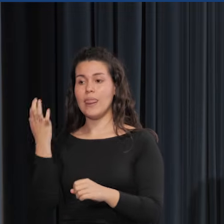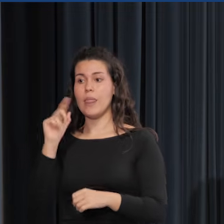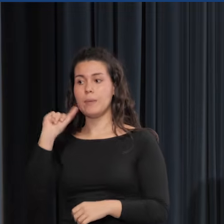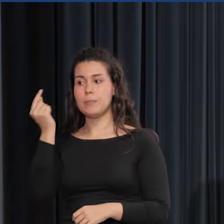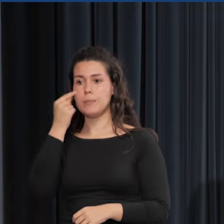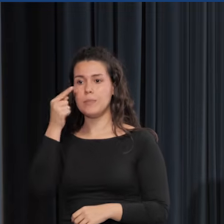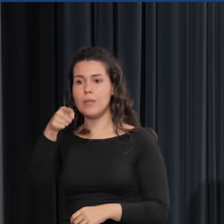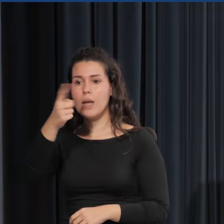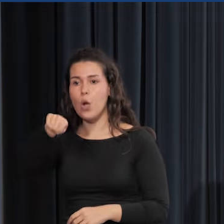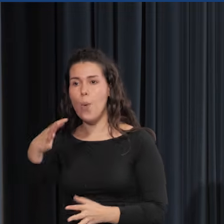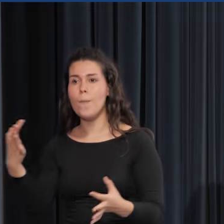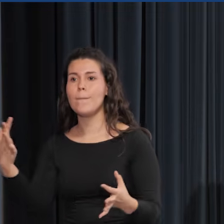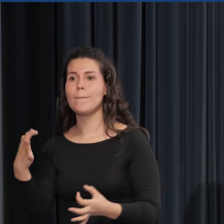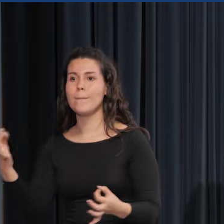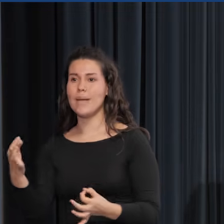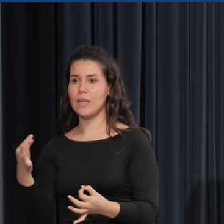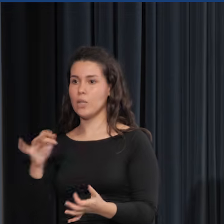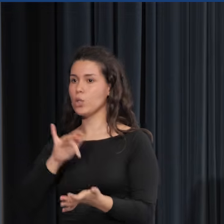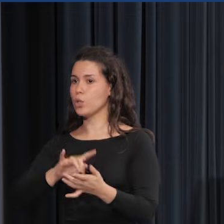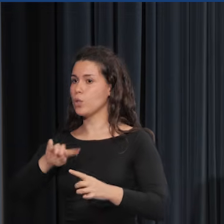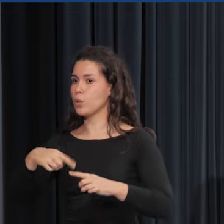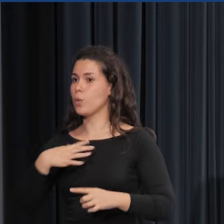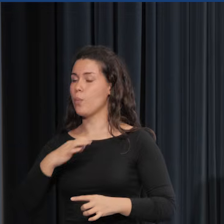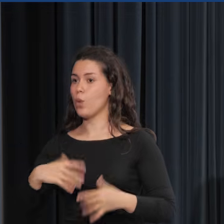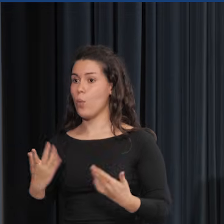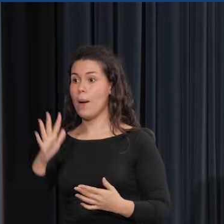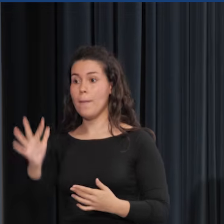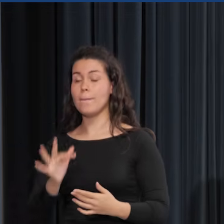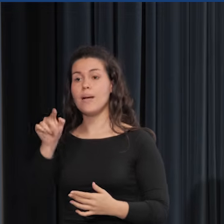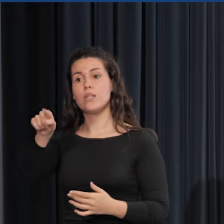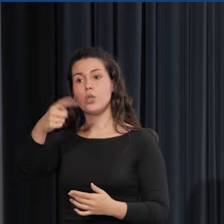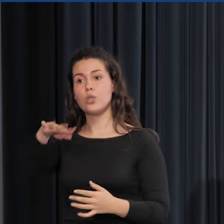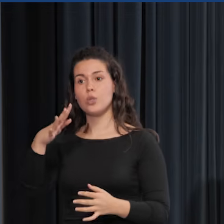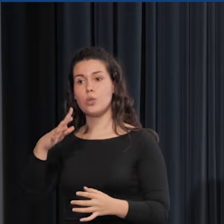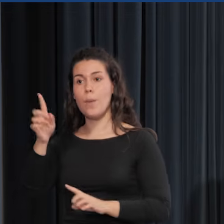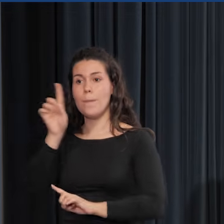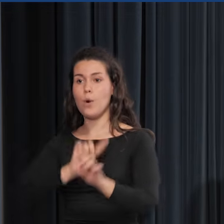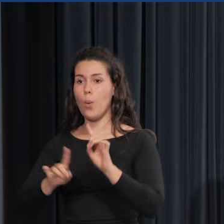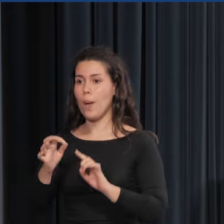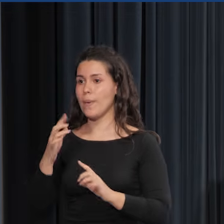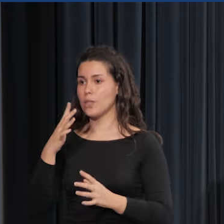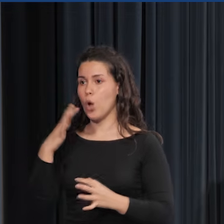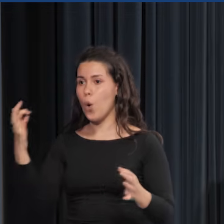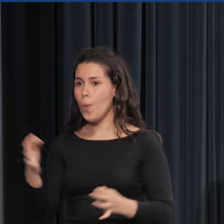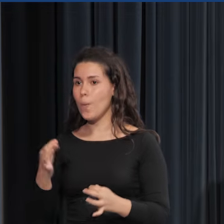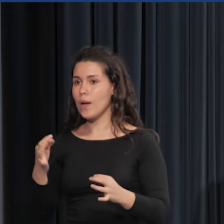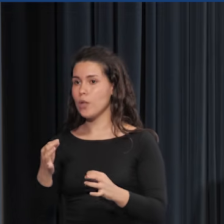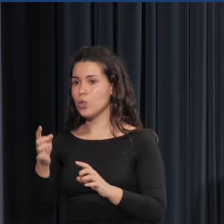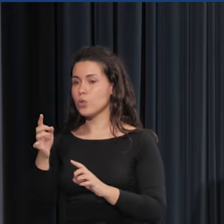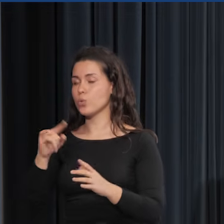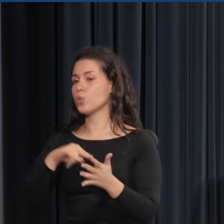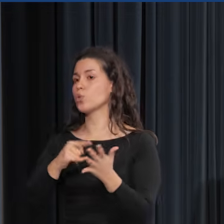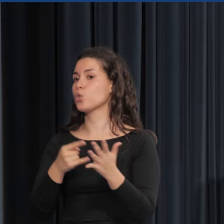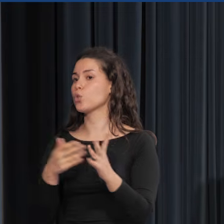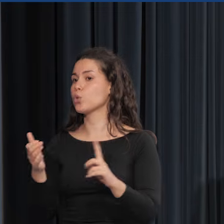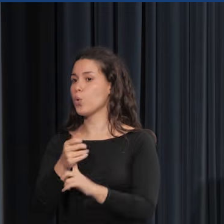cada una de estas decisiones, ver cómo se pueden resolver estos peligros, seleccionar aquella solución que sea la más adecuada desde el punto de vista preventivo